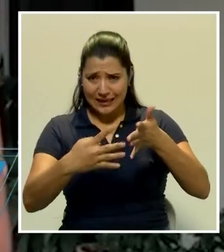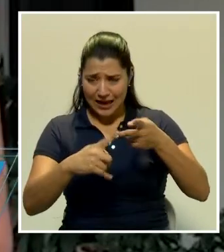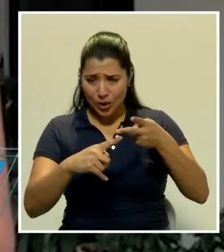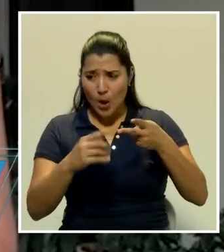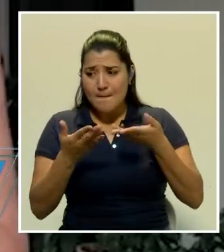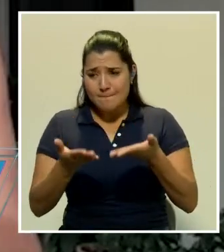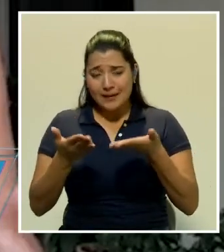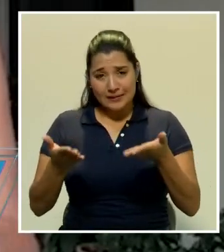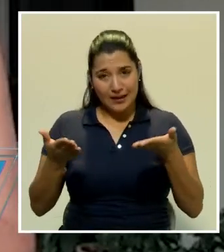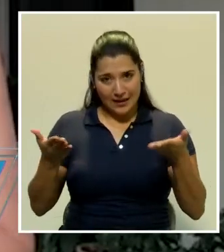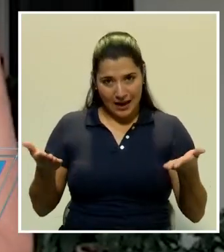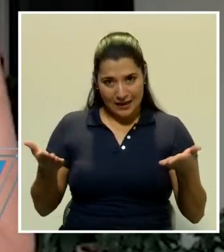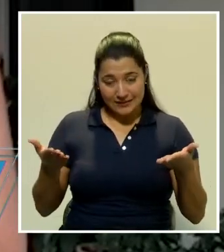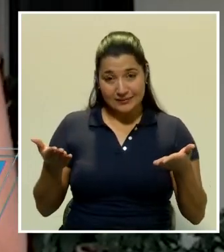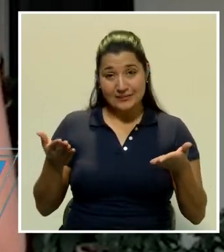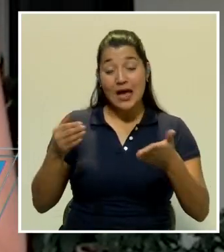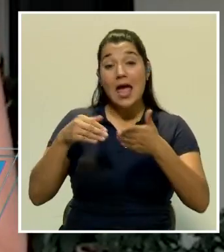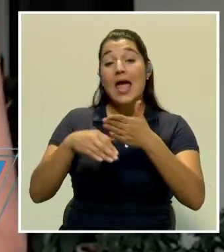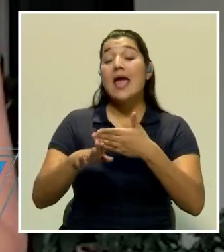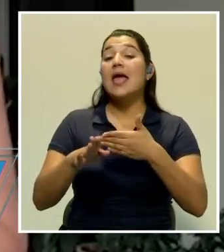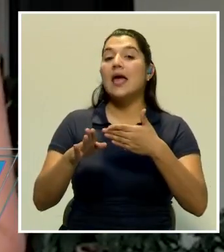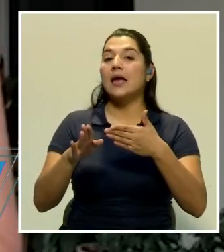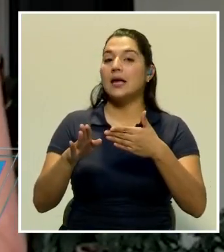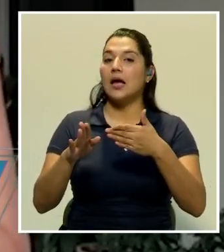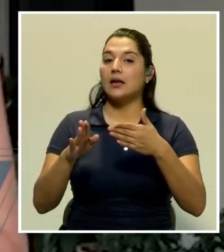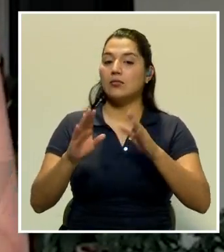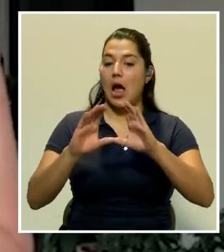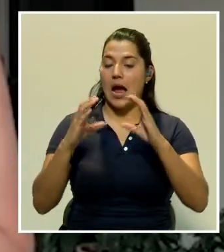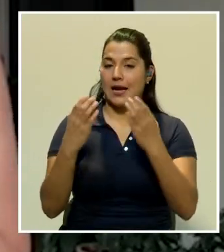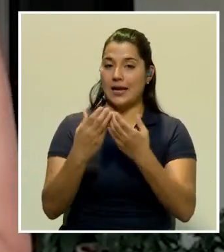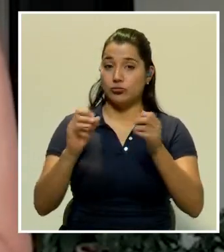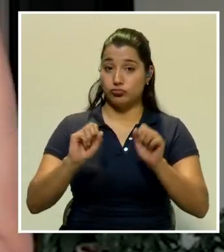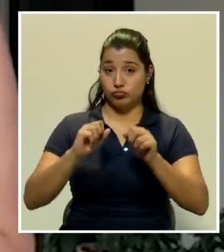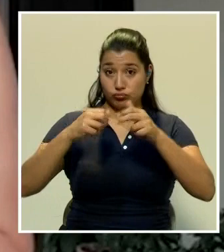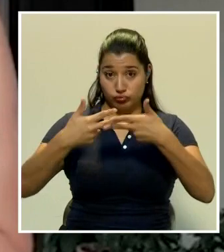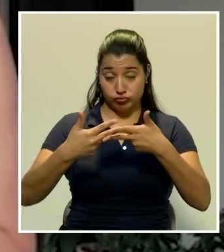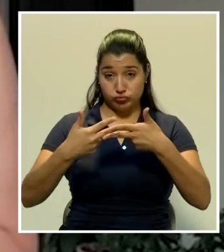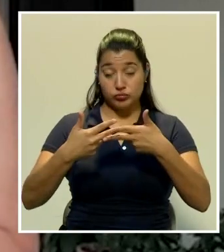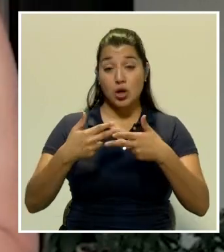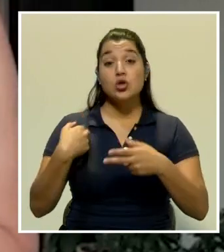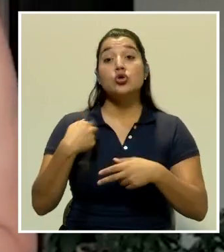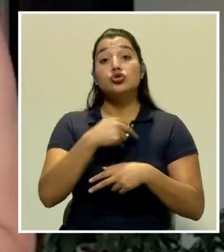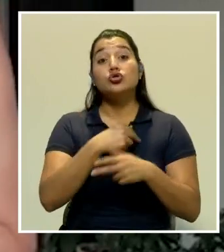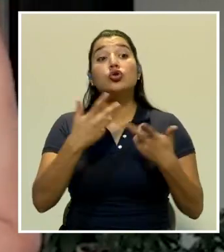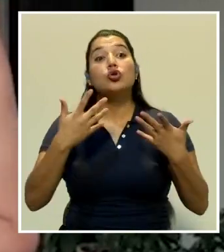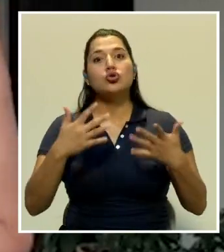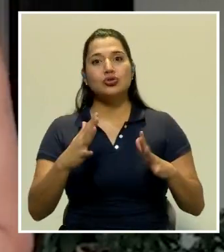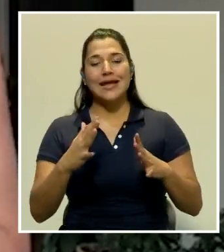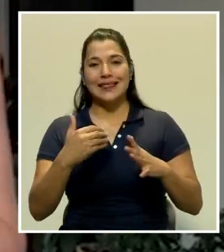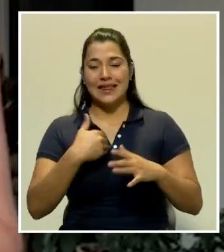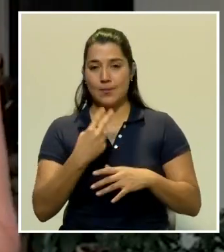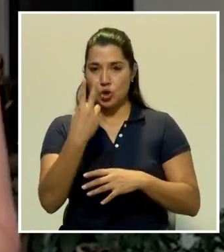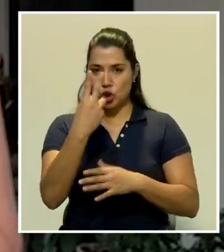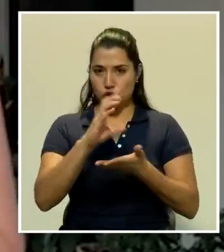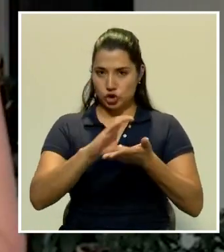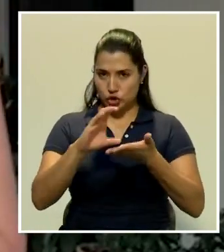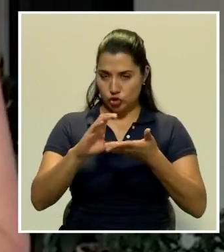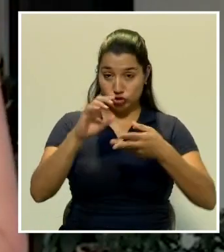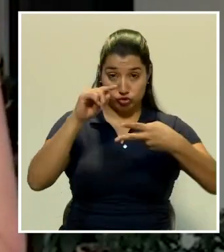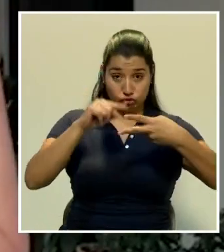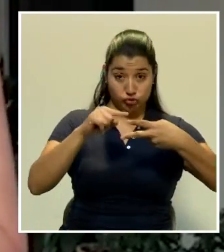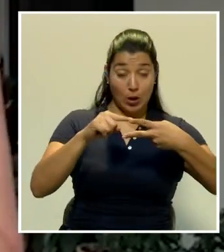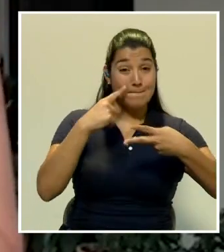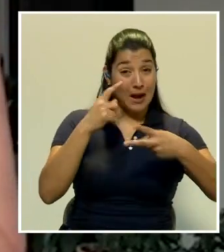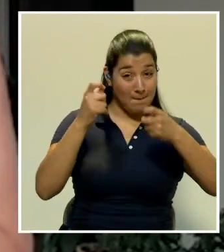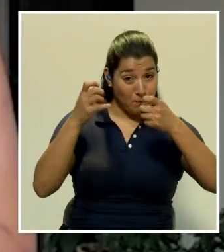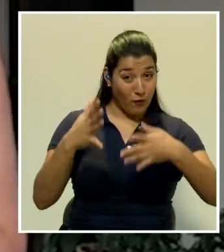docentes abordan en las sesiones virtuales. Para la plataforma de capacitación hemos lanzado 2 cursos. En el primer curso lo